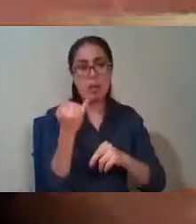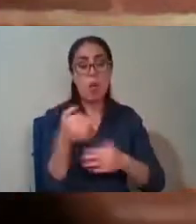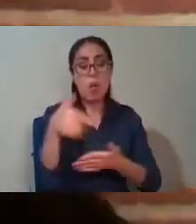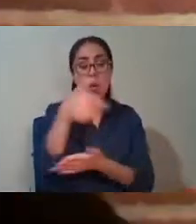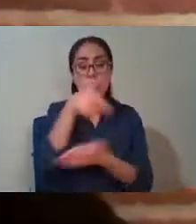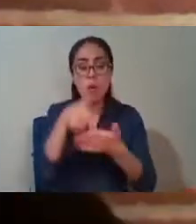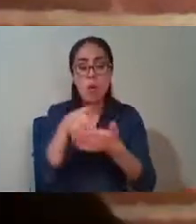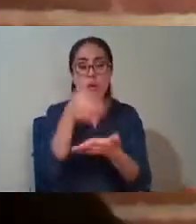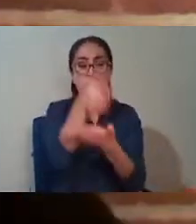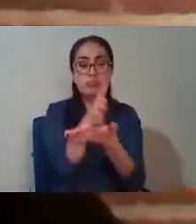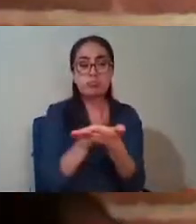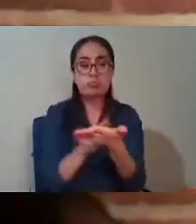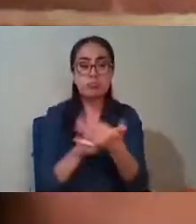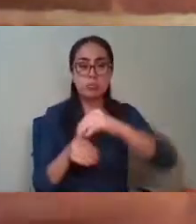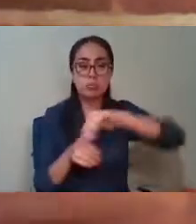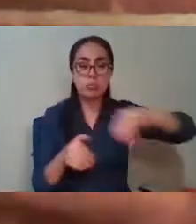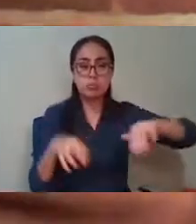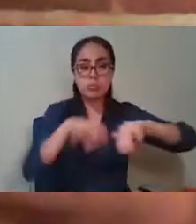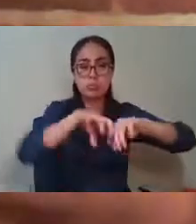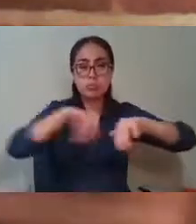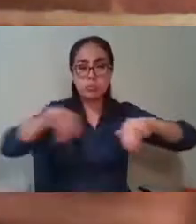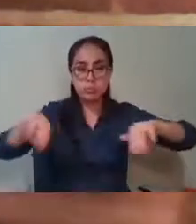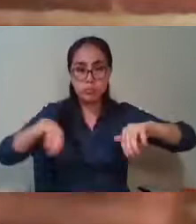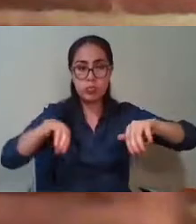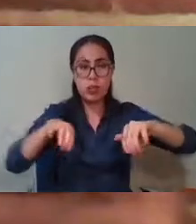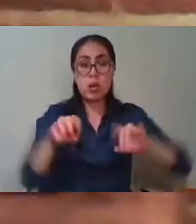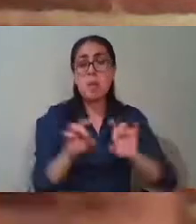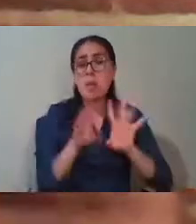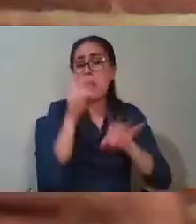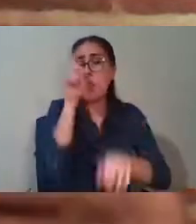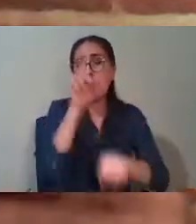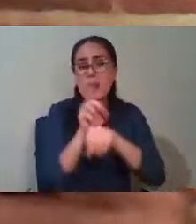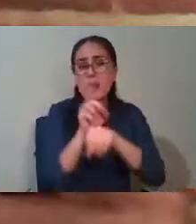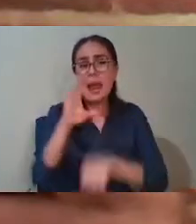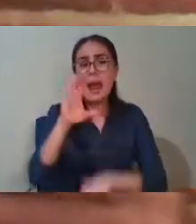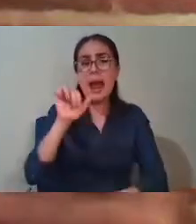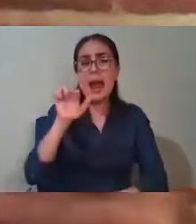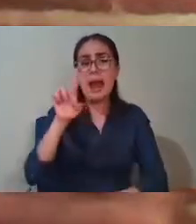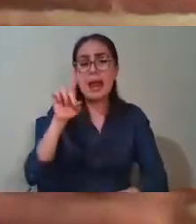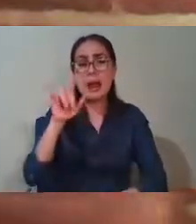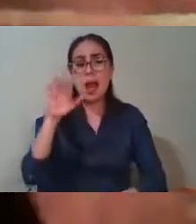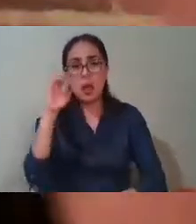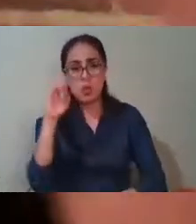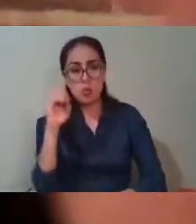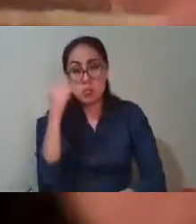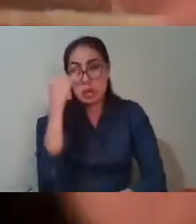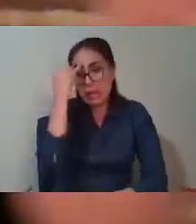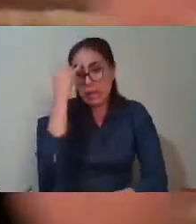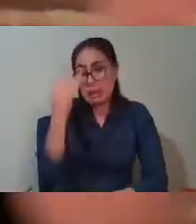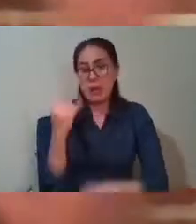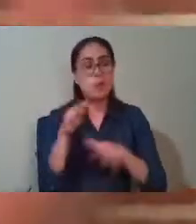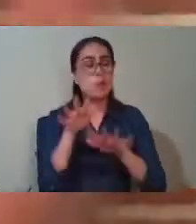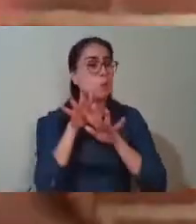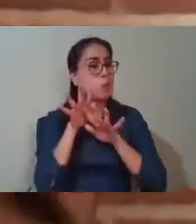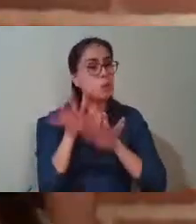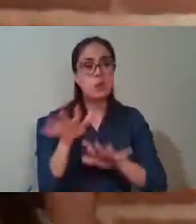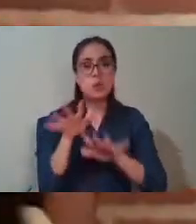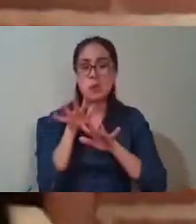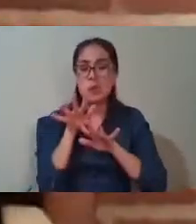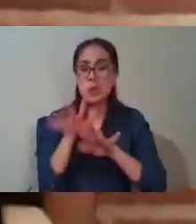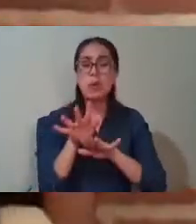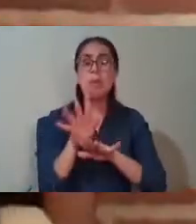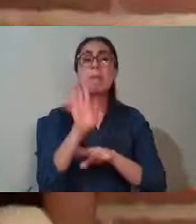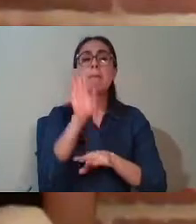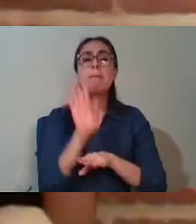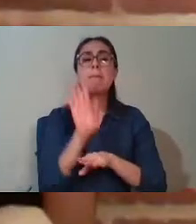día, Claudio Martínez Bell, actor creativo, si los hay, hizo algo extraordinario. Se acercó al límite